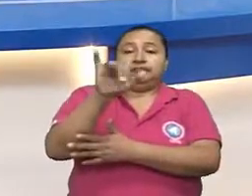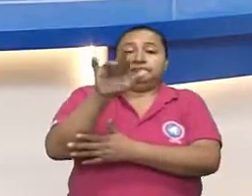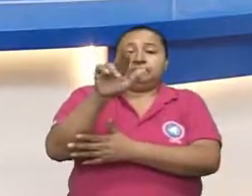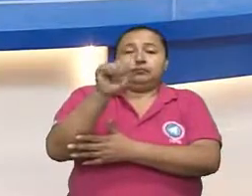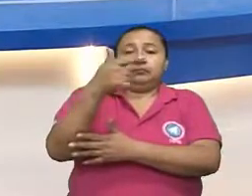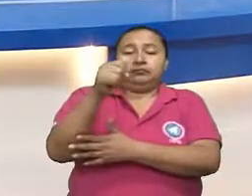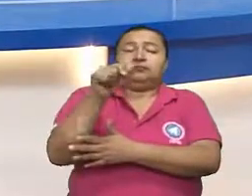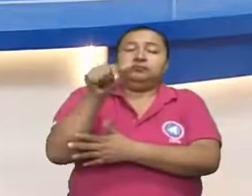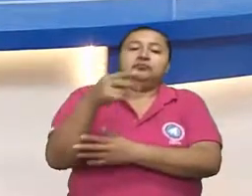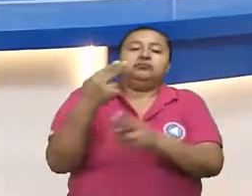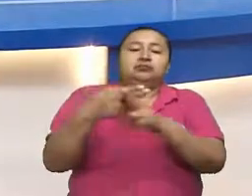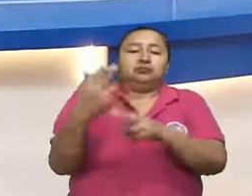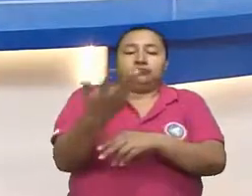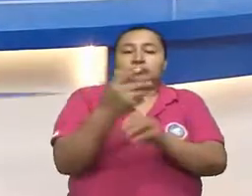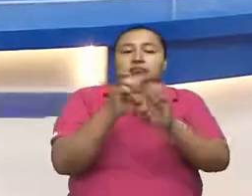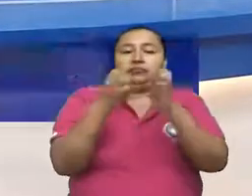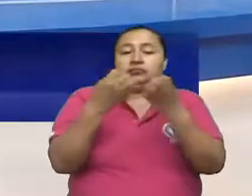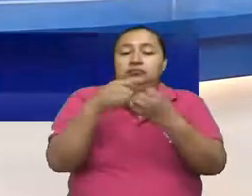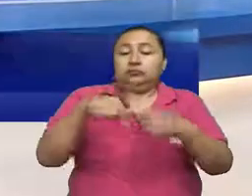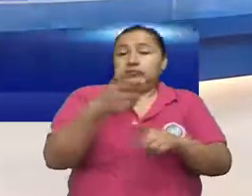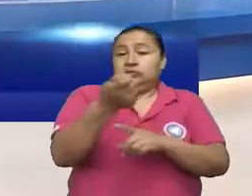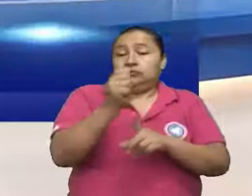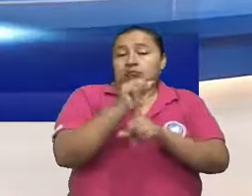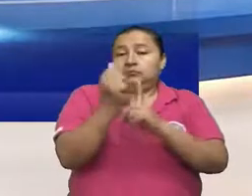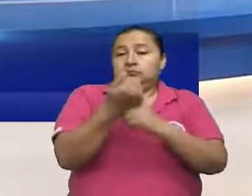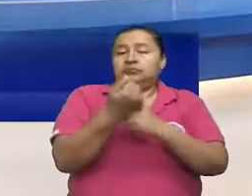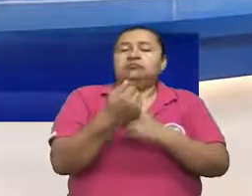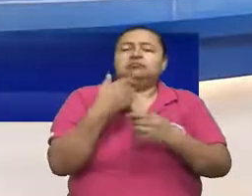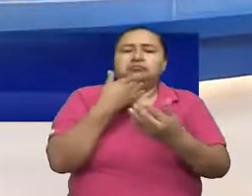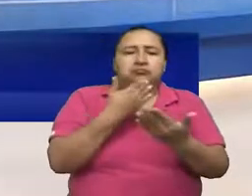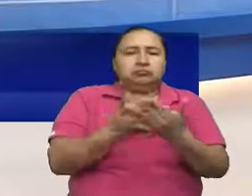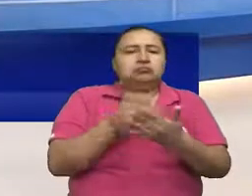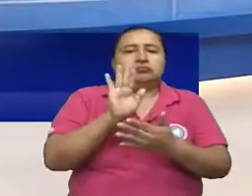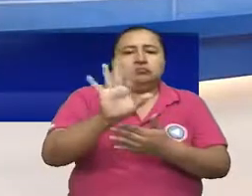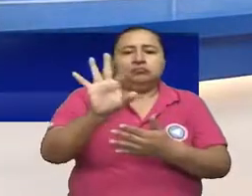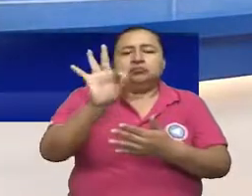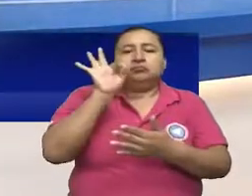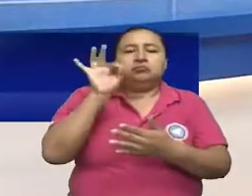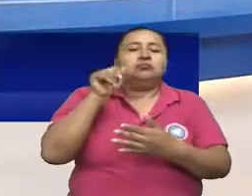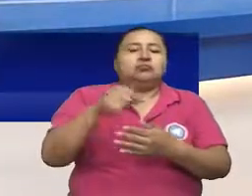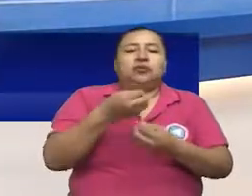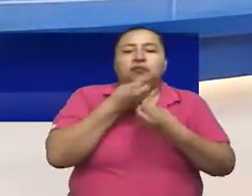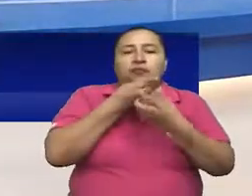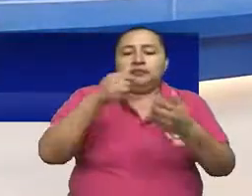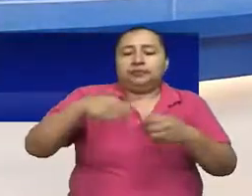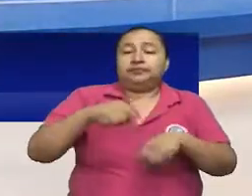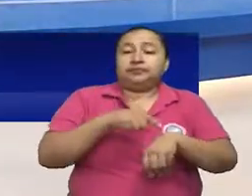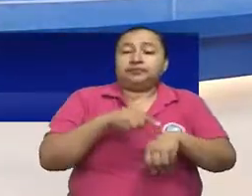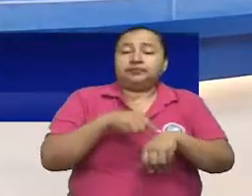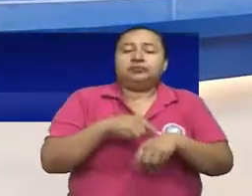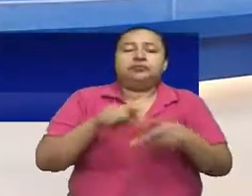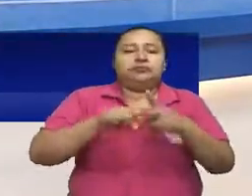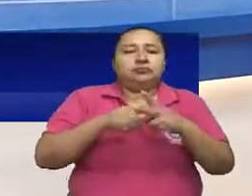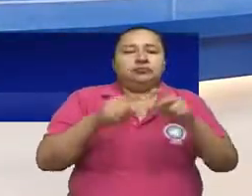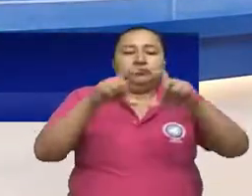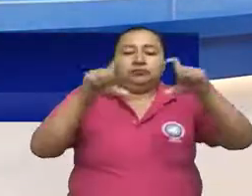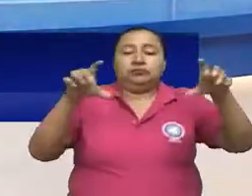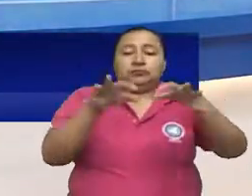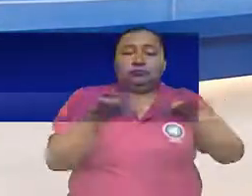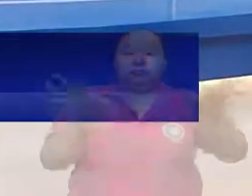Canal Parlamentario, les agradecemos su preferencia de informarse con nosotros a esta hora. Iniciamos con los titulares de